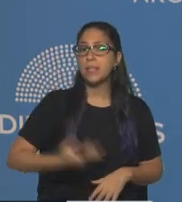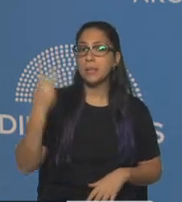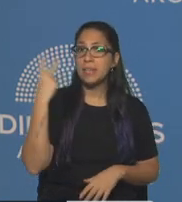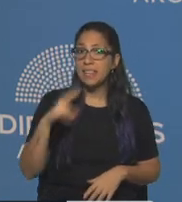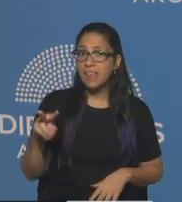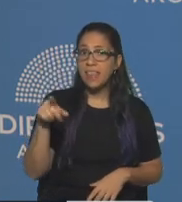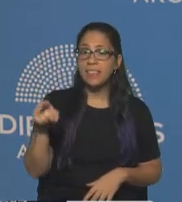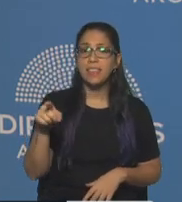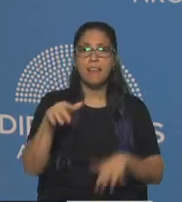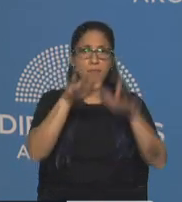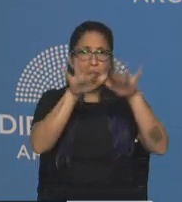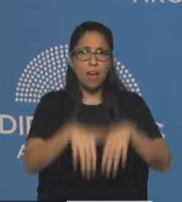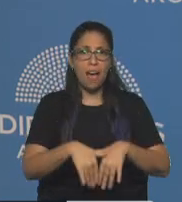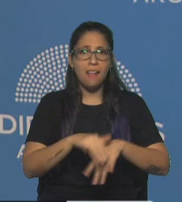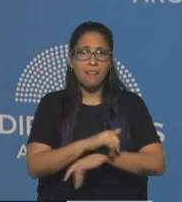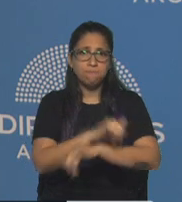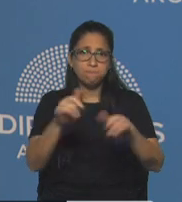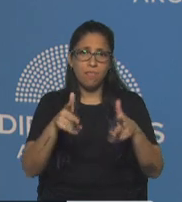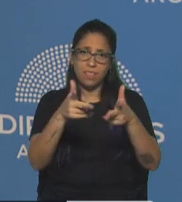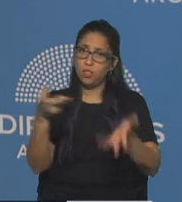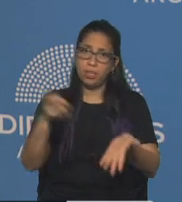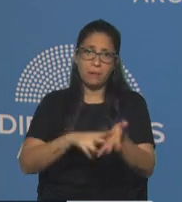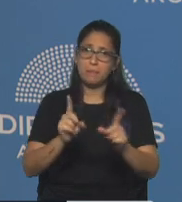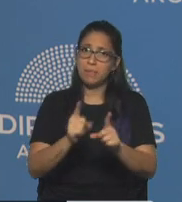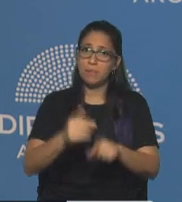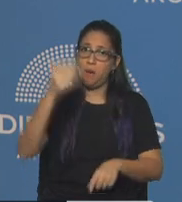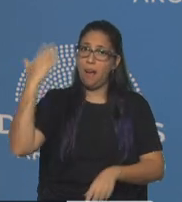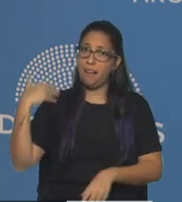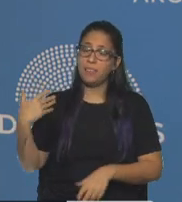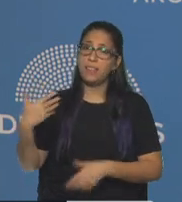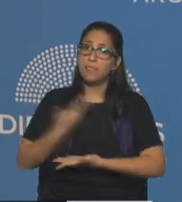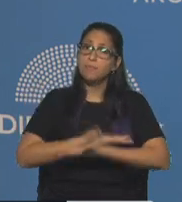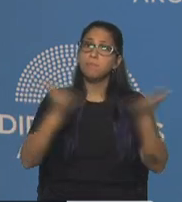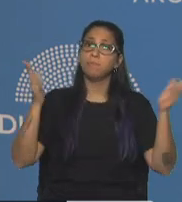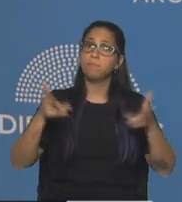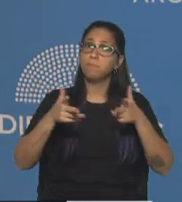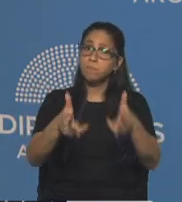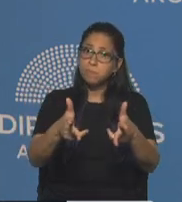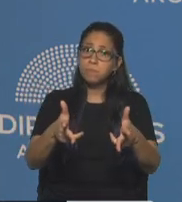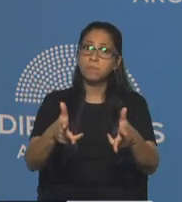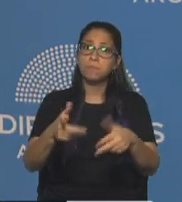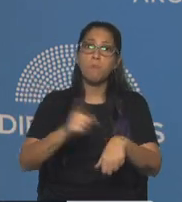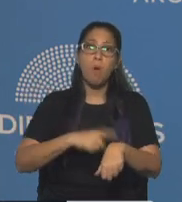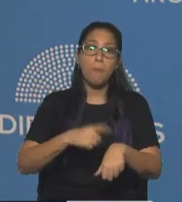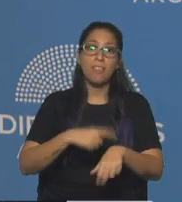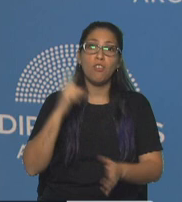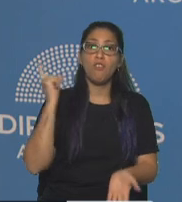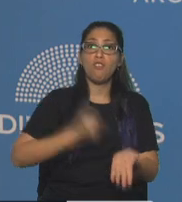repite en la carta lo que había manifestado públicamente después de su condena.